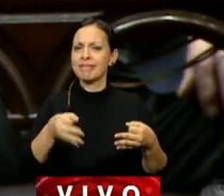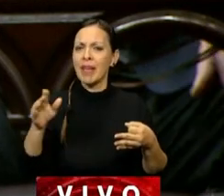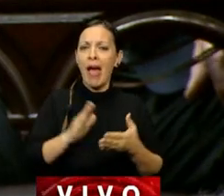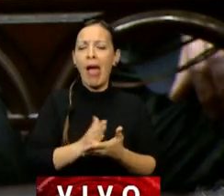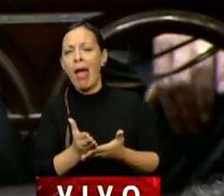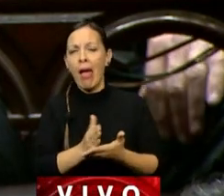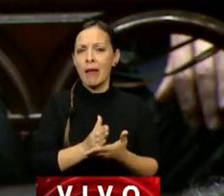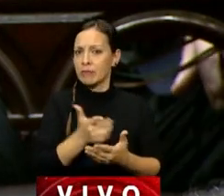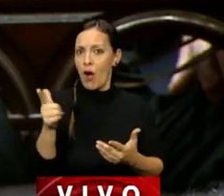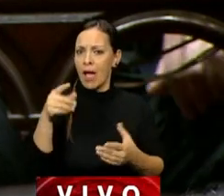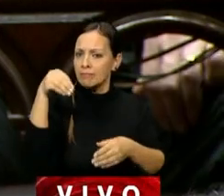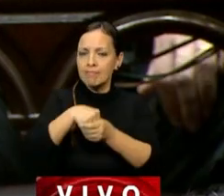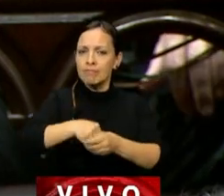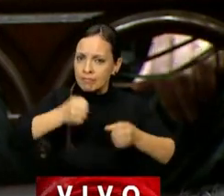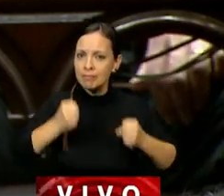inclaudicable con este Frente de Todos.